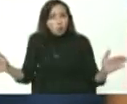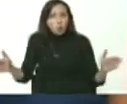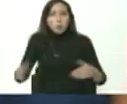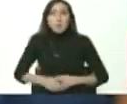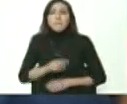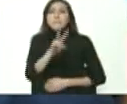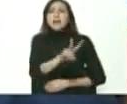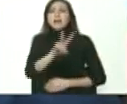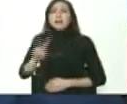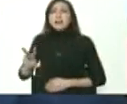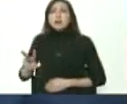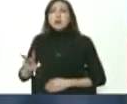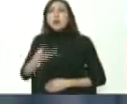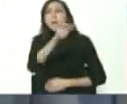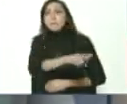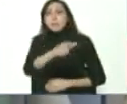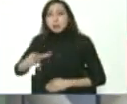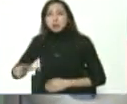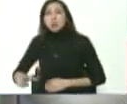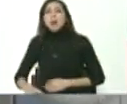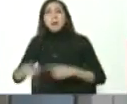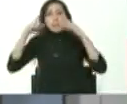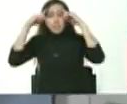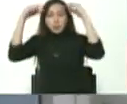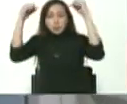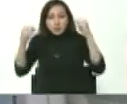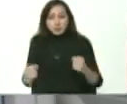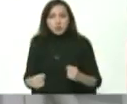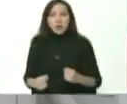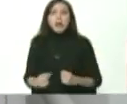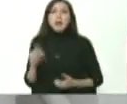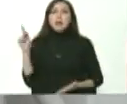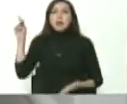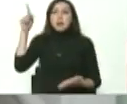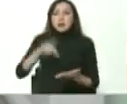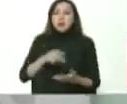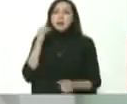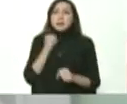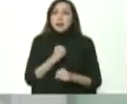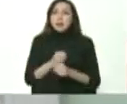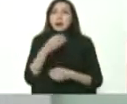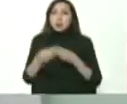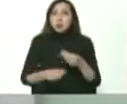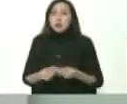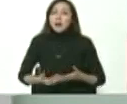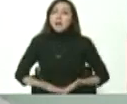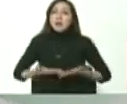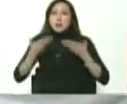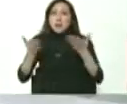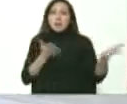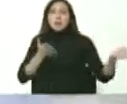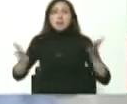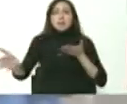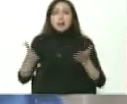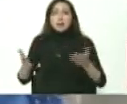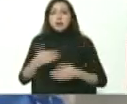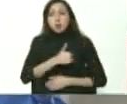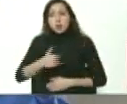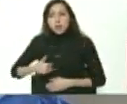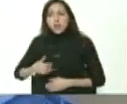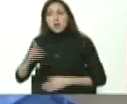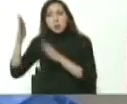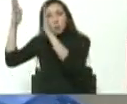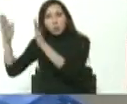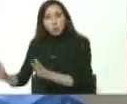22 personas profesionales están acá trabajando para brindarle el servicio. Yo quiero que la doctora Rainer Rondón